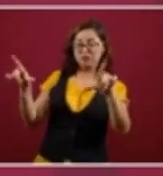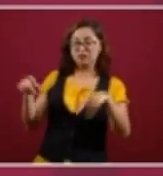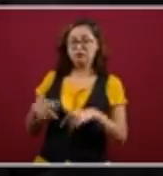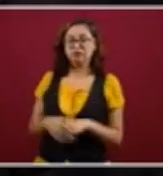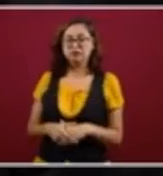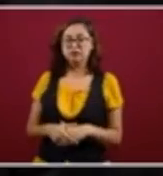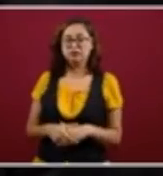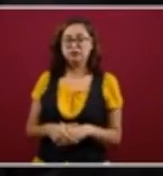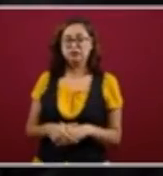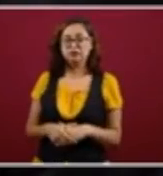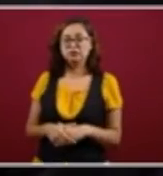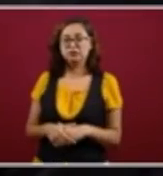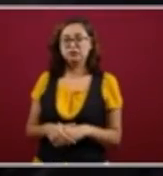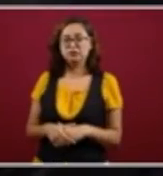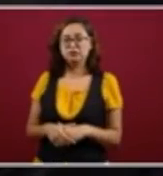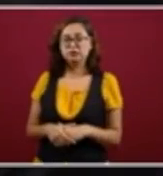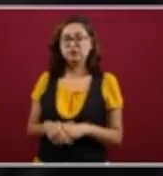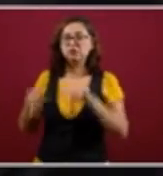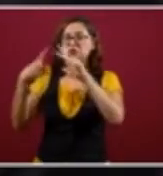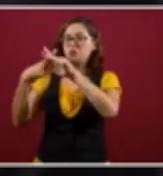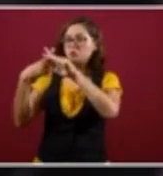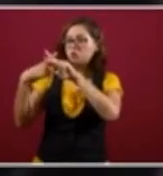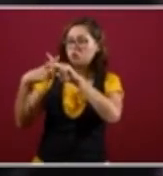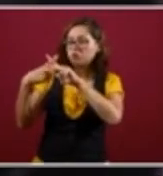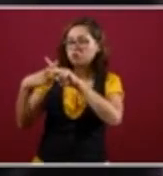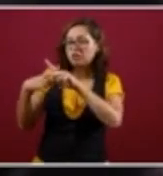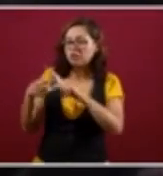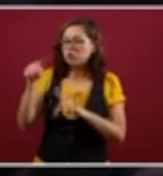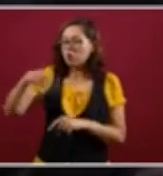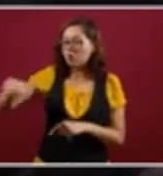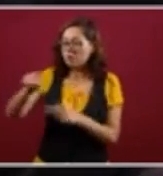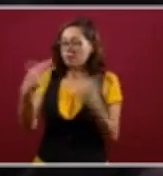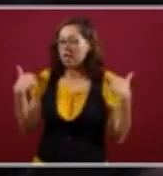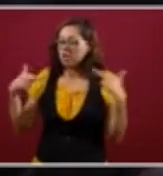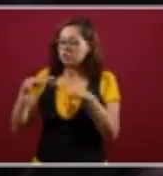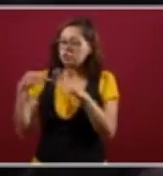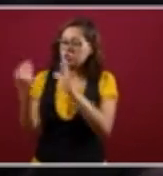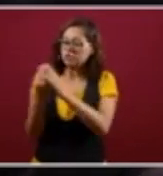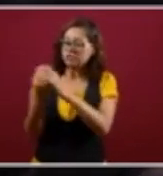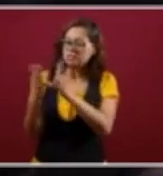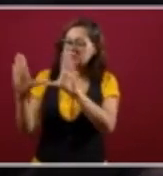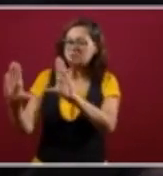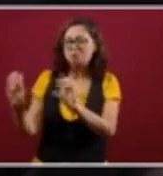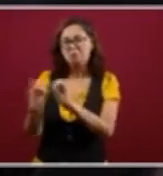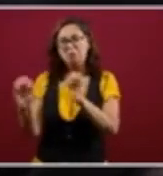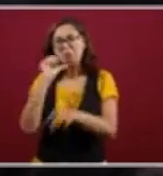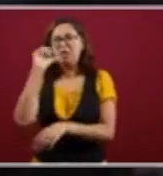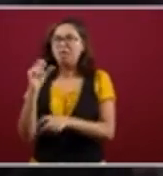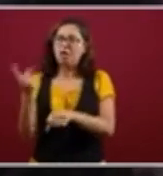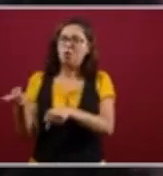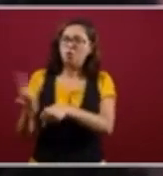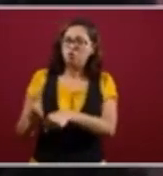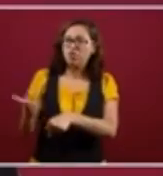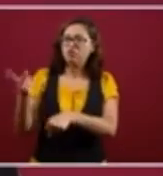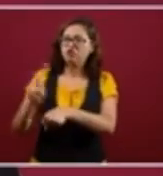contando cuántos días llevaban sin dar clases los maestros? O sea, unas cosas